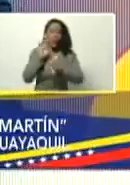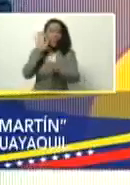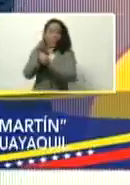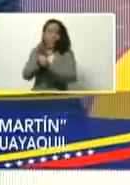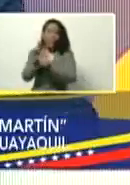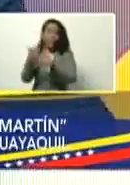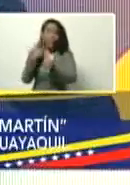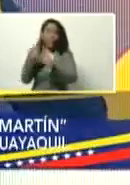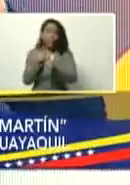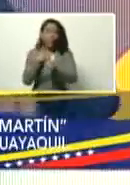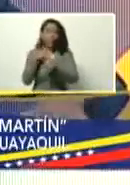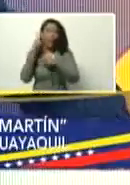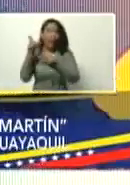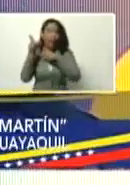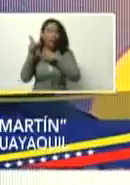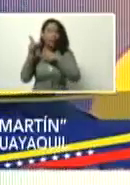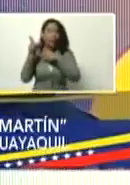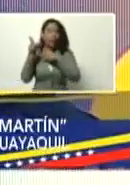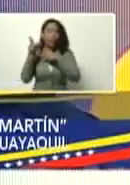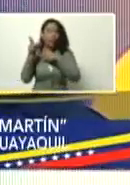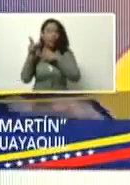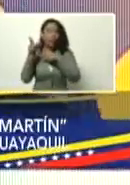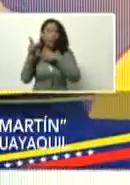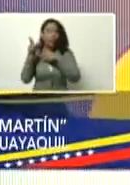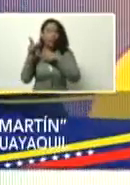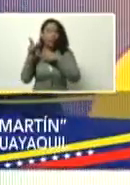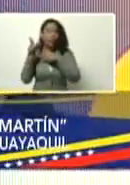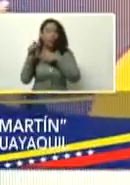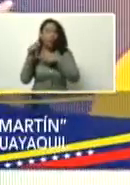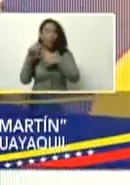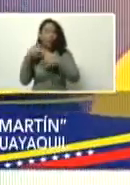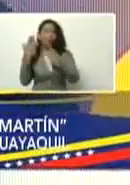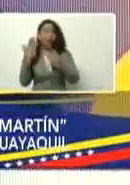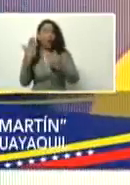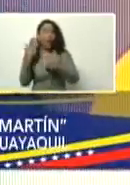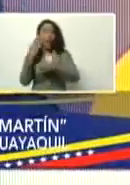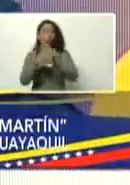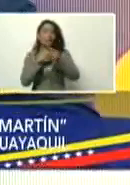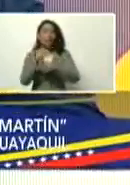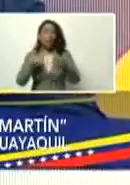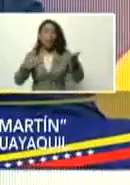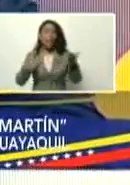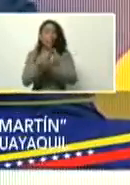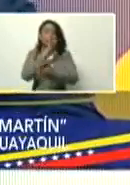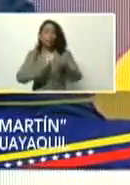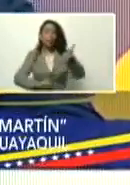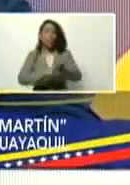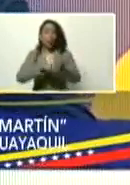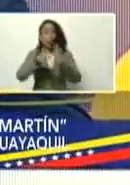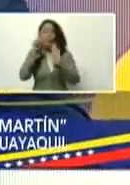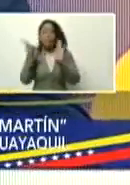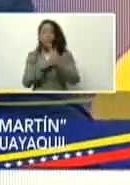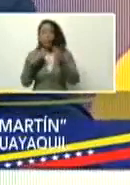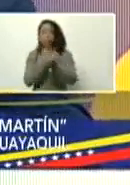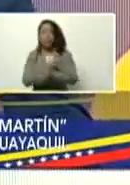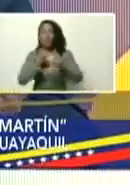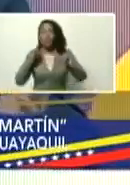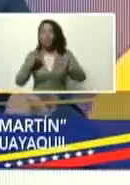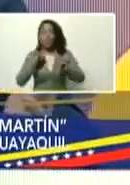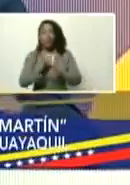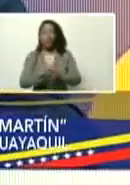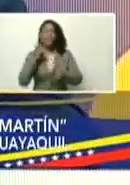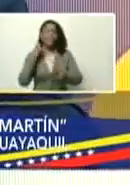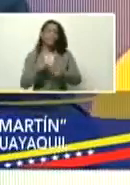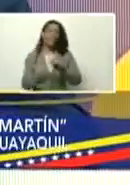principal, que eso era lo que iba a darle un impulso definitivo a nuestra independencia.